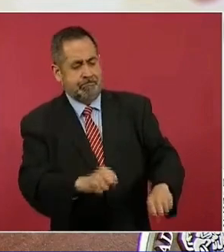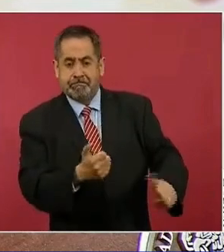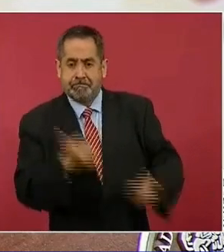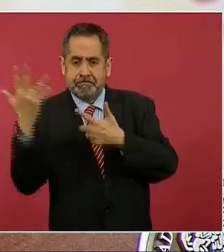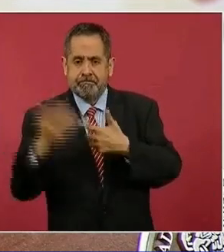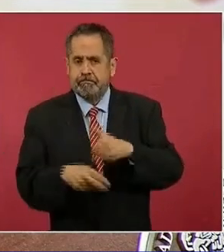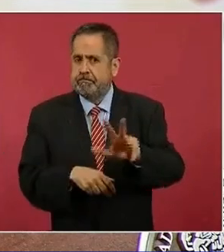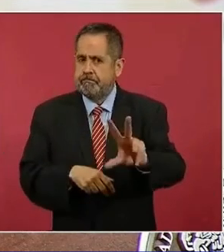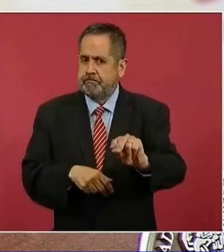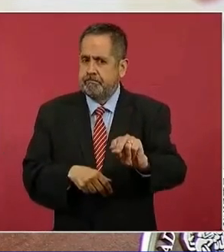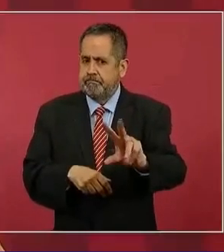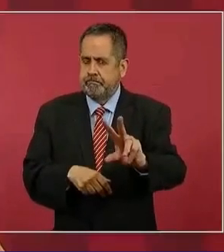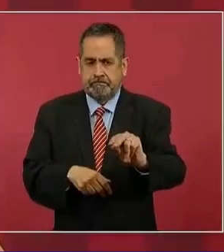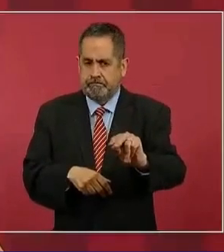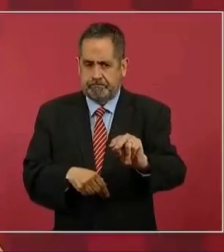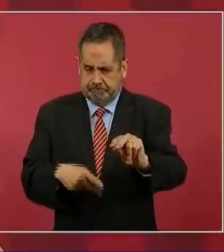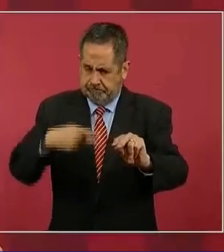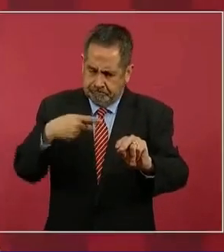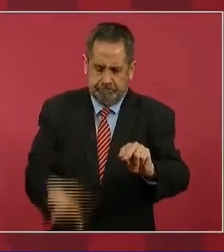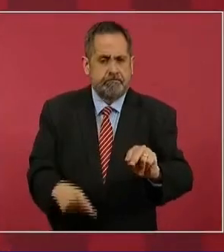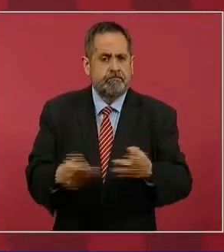Entonces, todavía tenemos